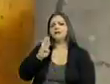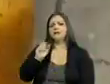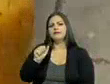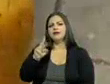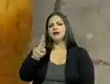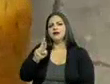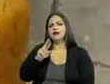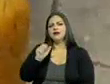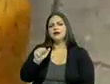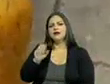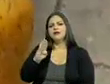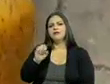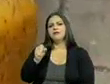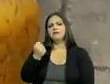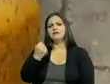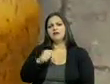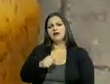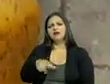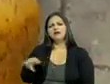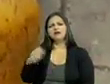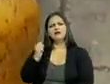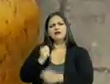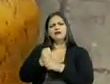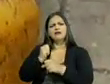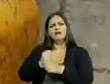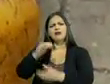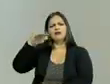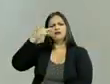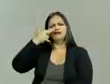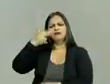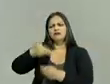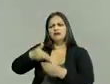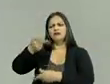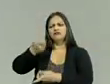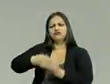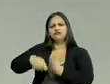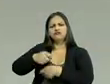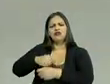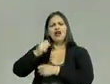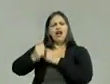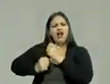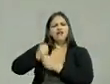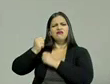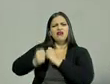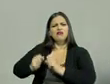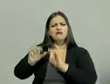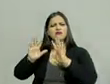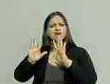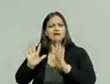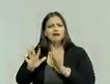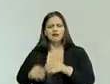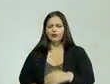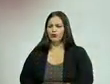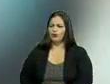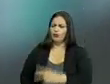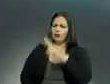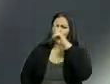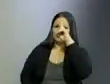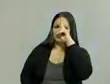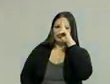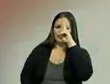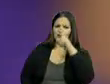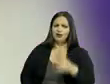por más de 10 años en esos barrios del norte de la urbe porteña, nos explican por qué obligó a la menor a realizar actos obscenos con